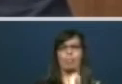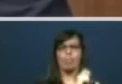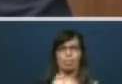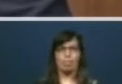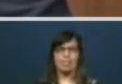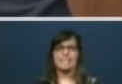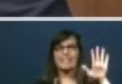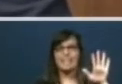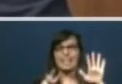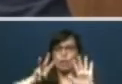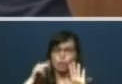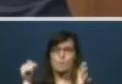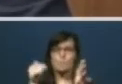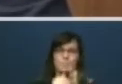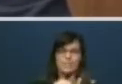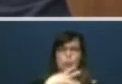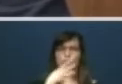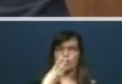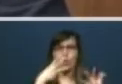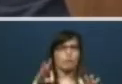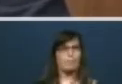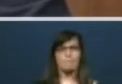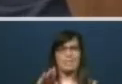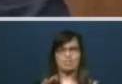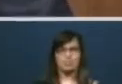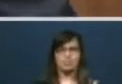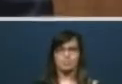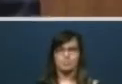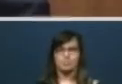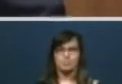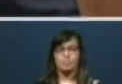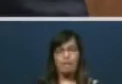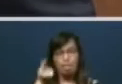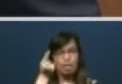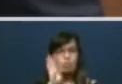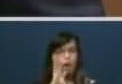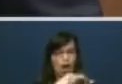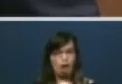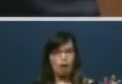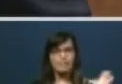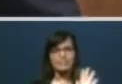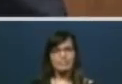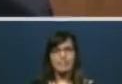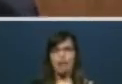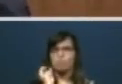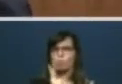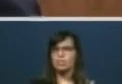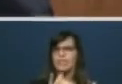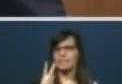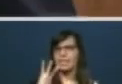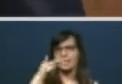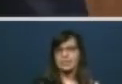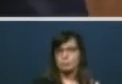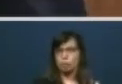de 78 mil 480 estos datos son el resultado de tres grandes apuestas estratégicas que se han